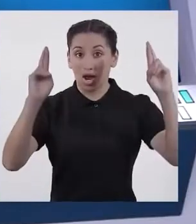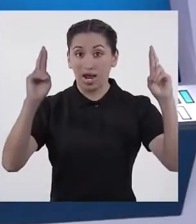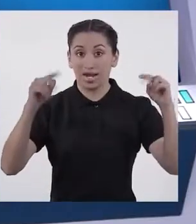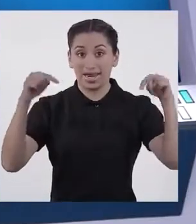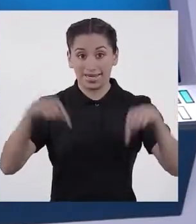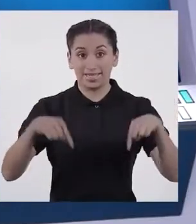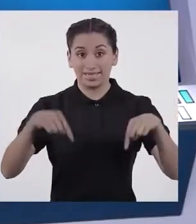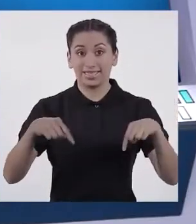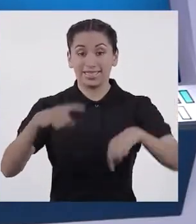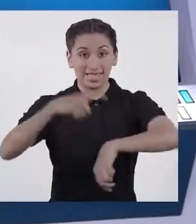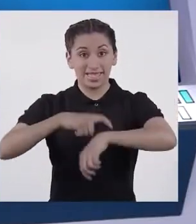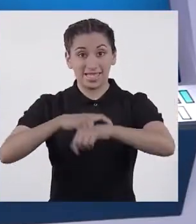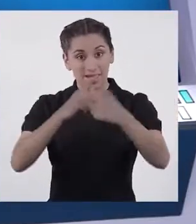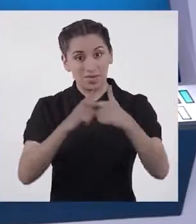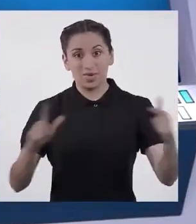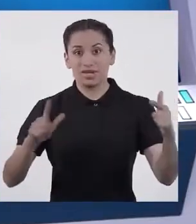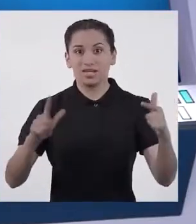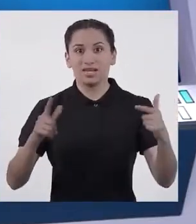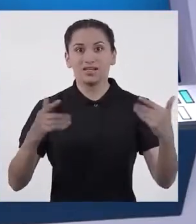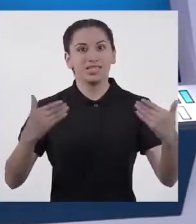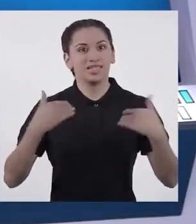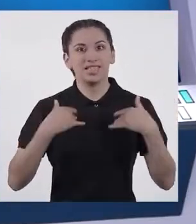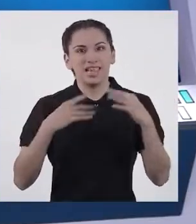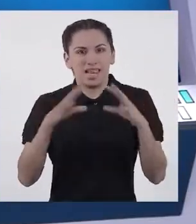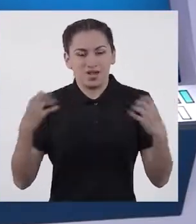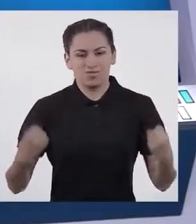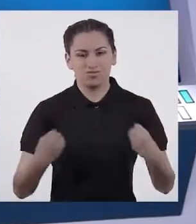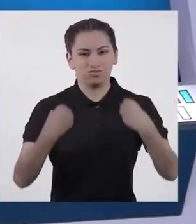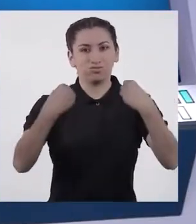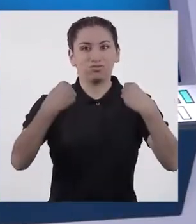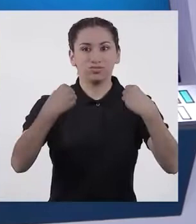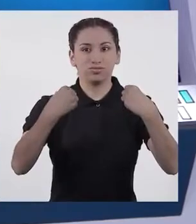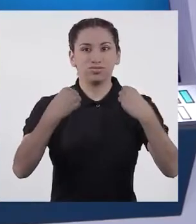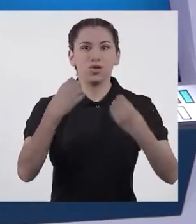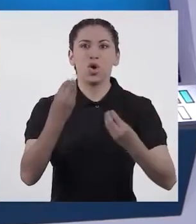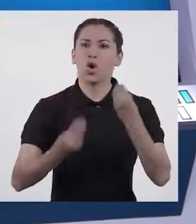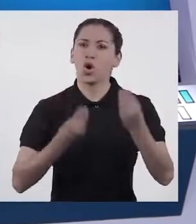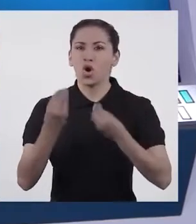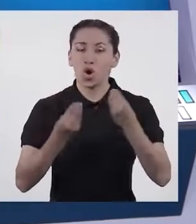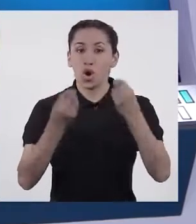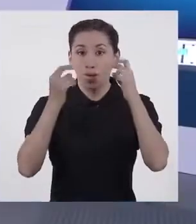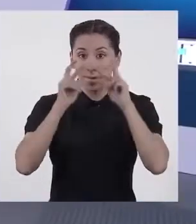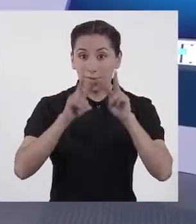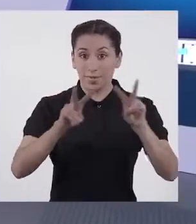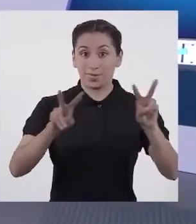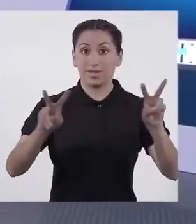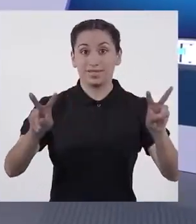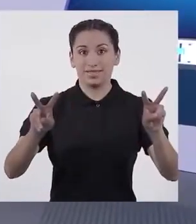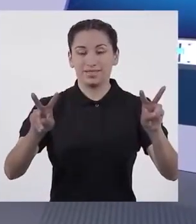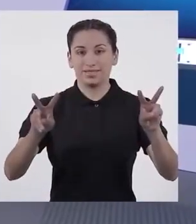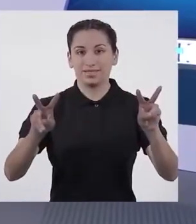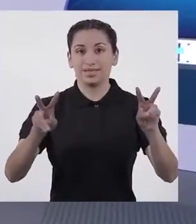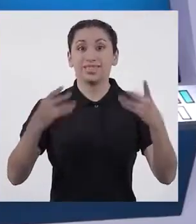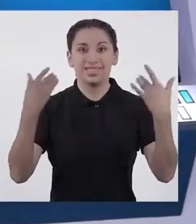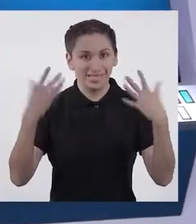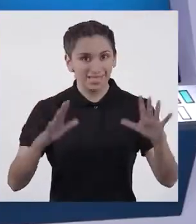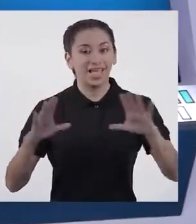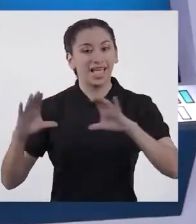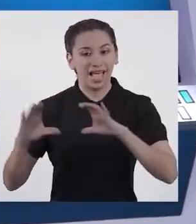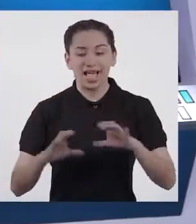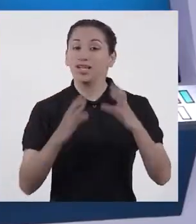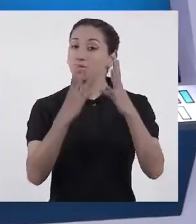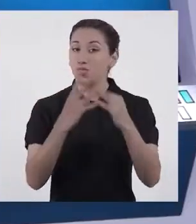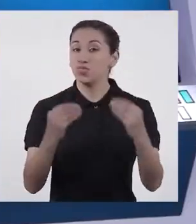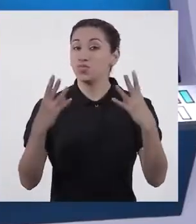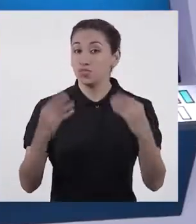Espero que en este tiempo libre hayan recargado energías. Como ven, hemos